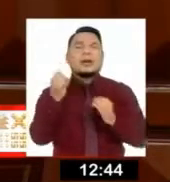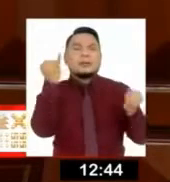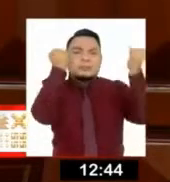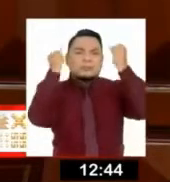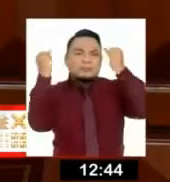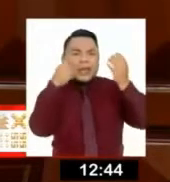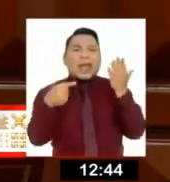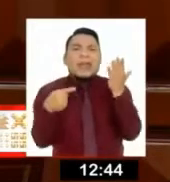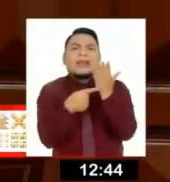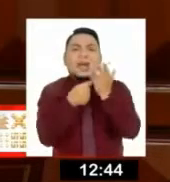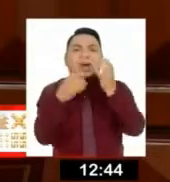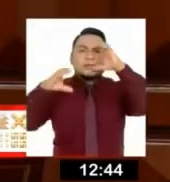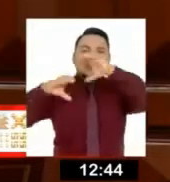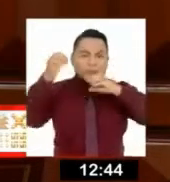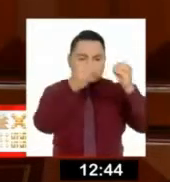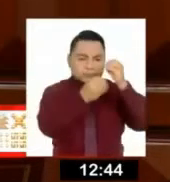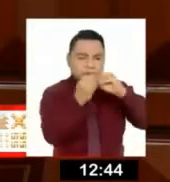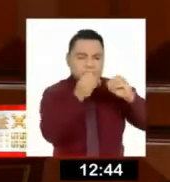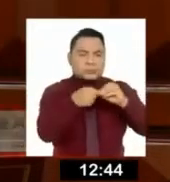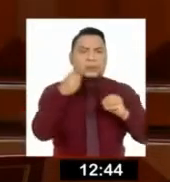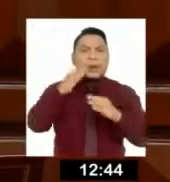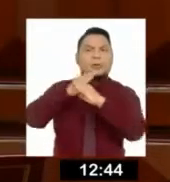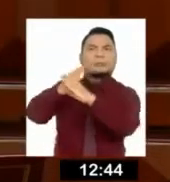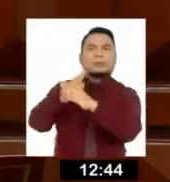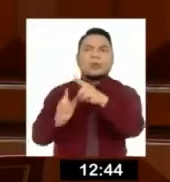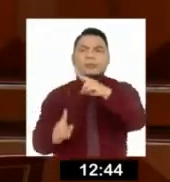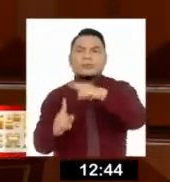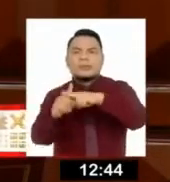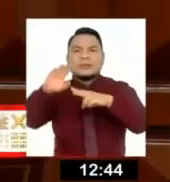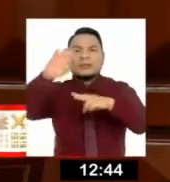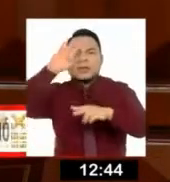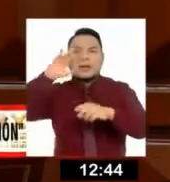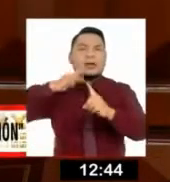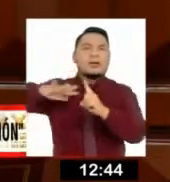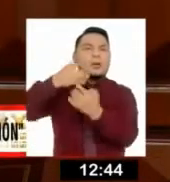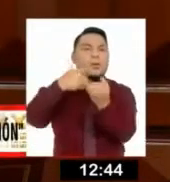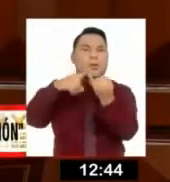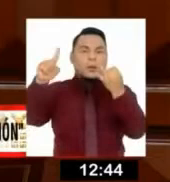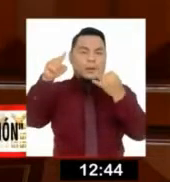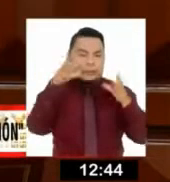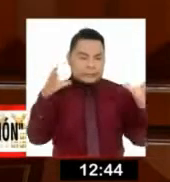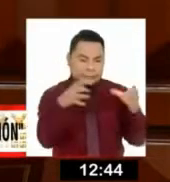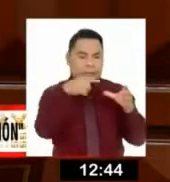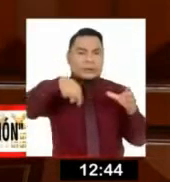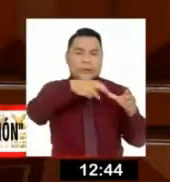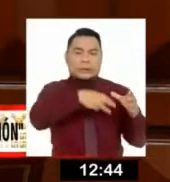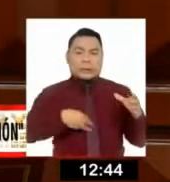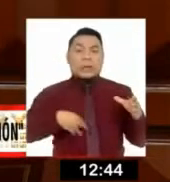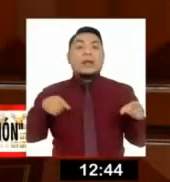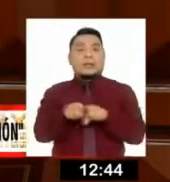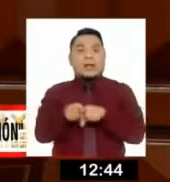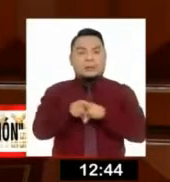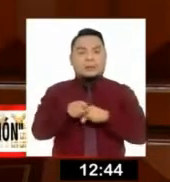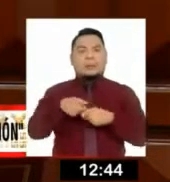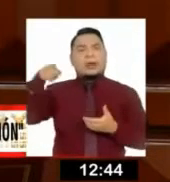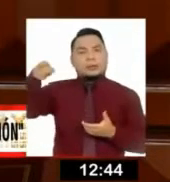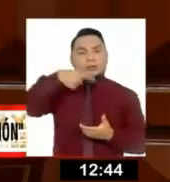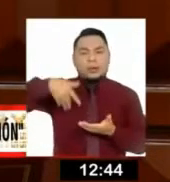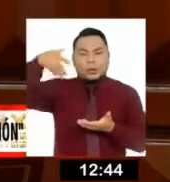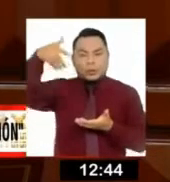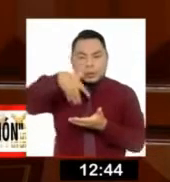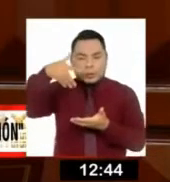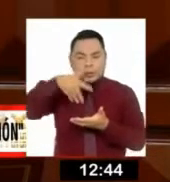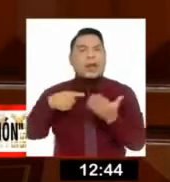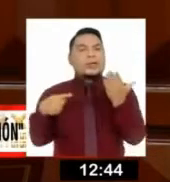independencia tecnológica del Perú. Asimismo, será necesario estudiar la posibilidad de una carrera de investigador científico